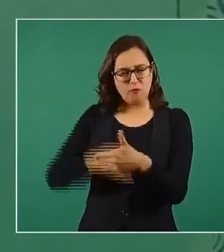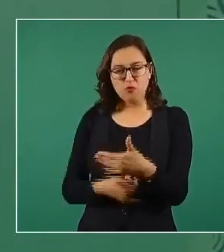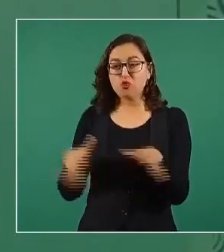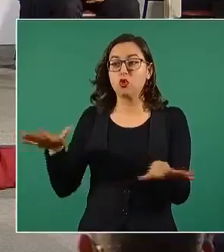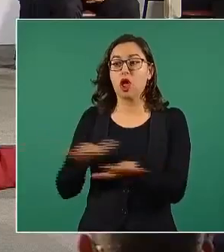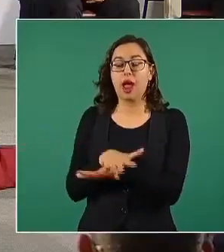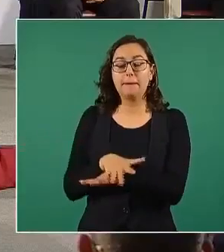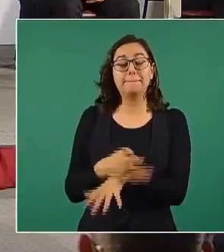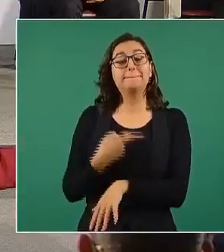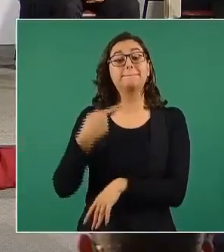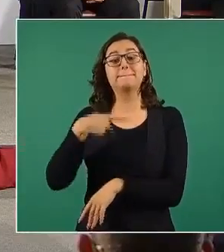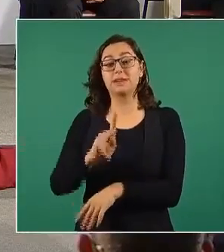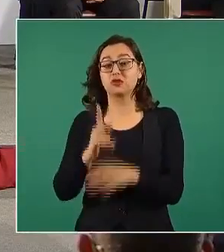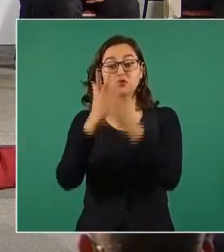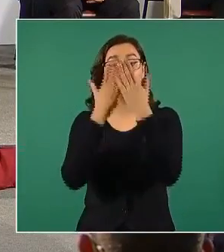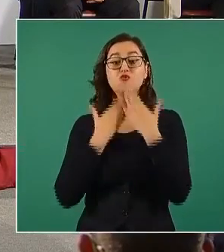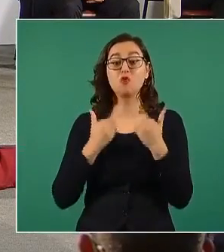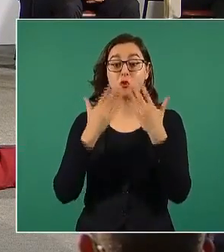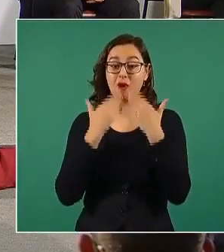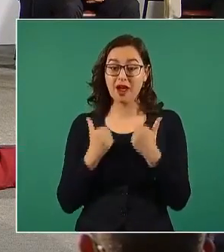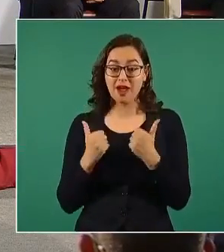Pero sin